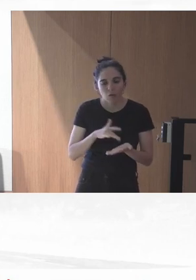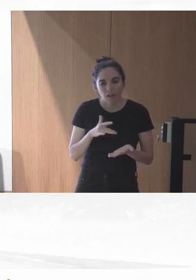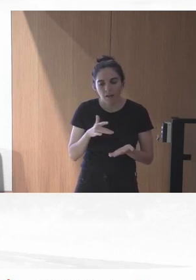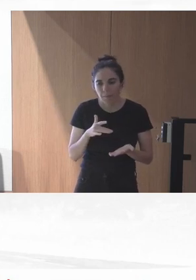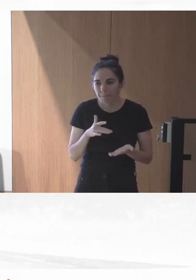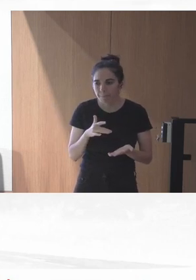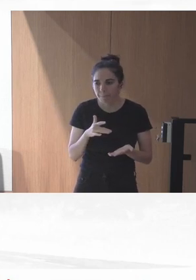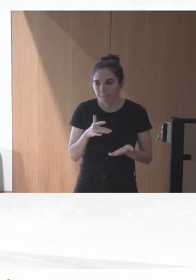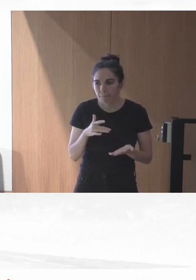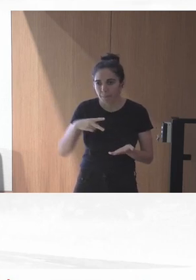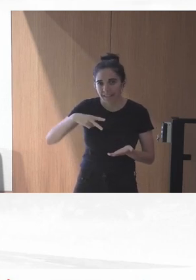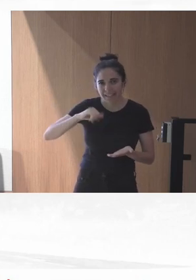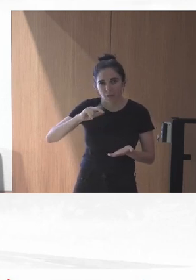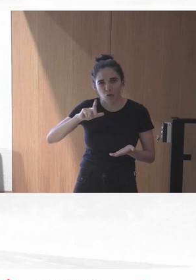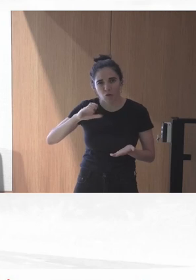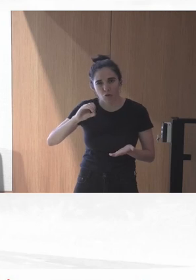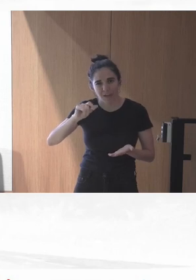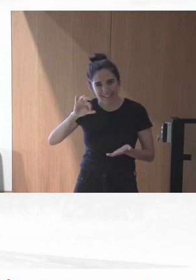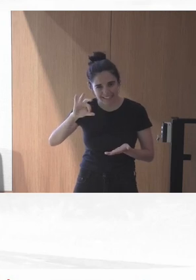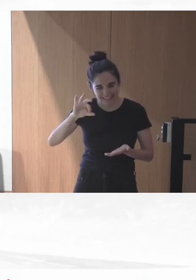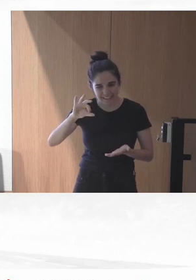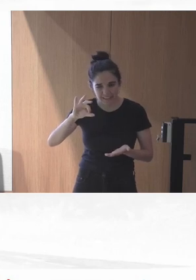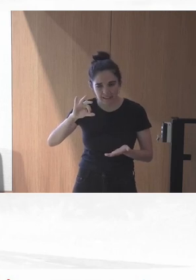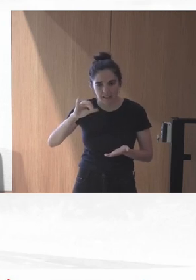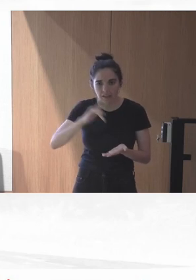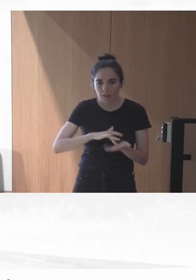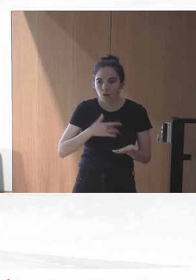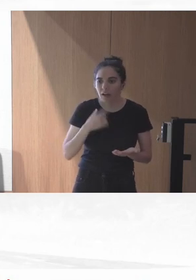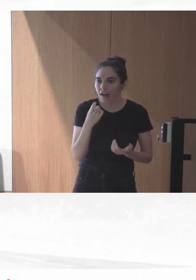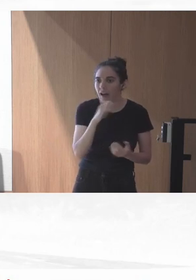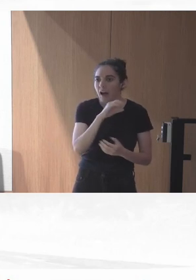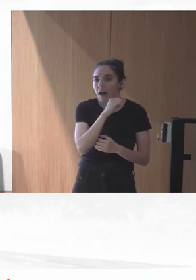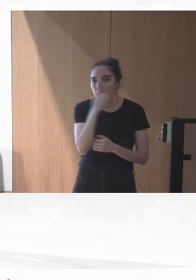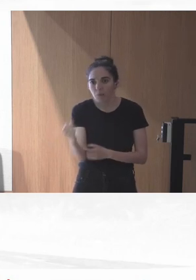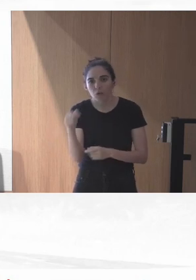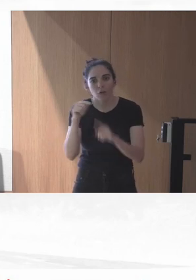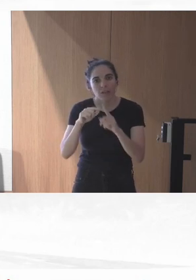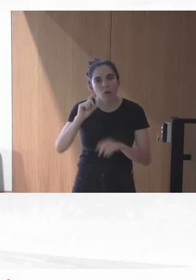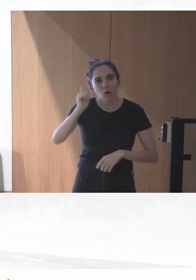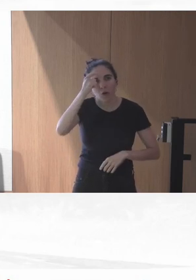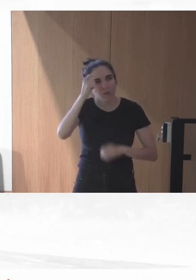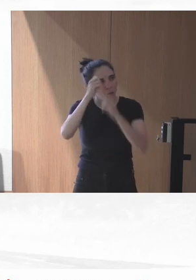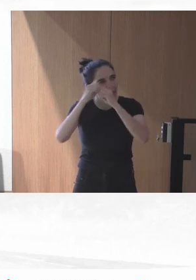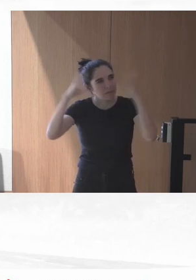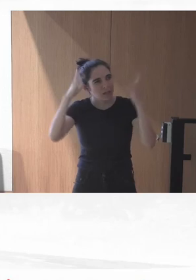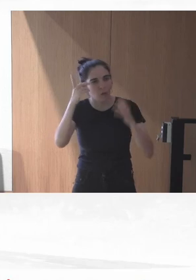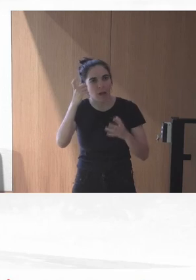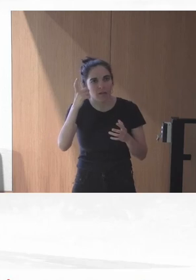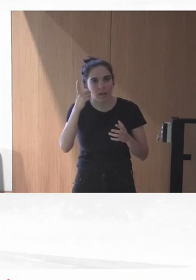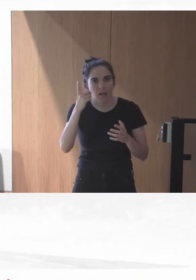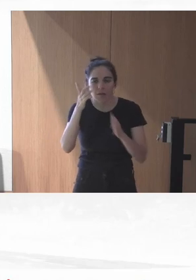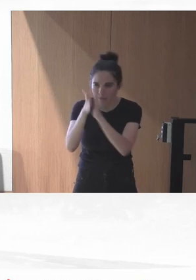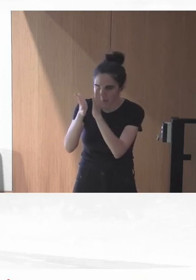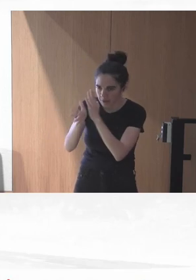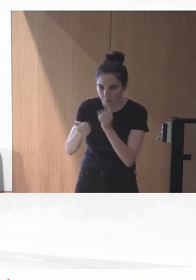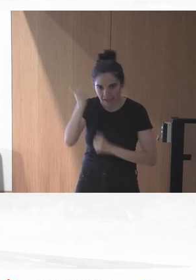que Nicolás tenía necesidades de apoyo para comprender conceptos abstractos. Entonces, que en el caso de que hubiera